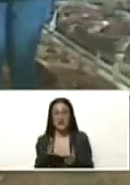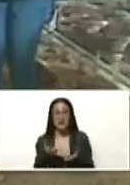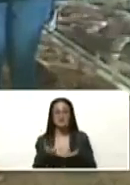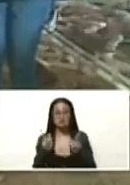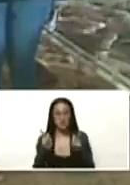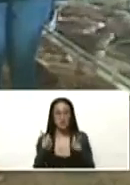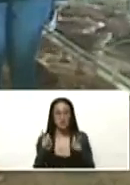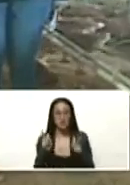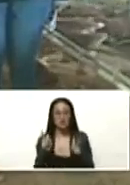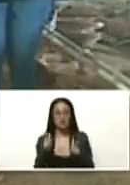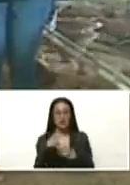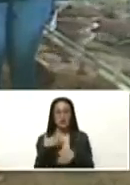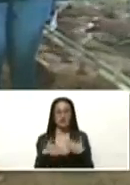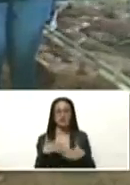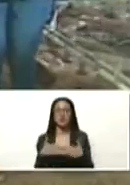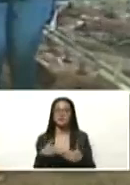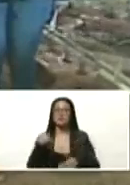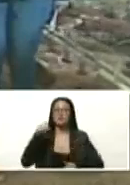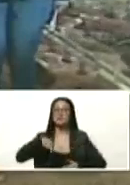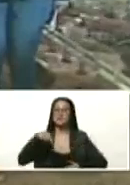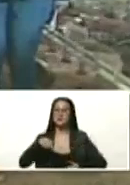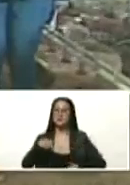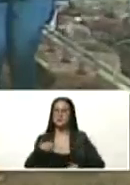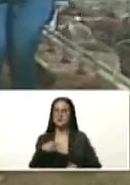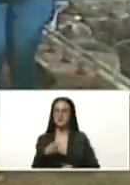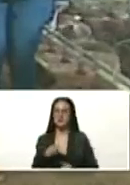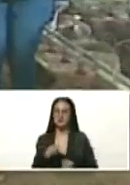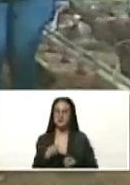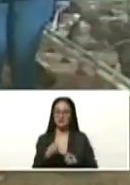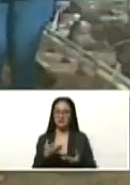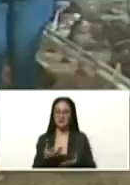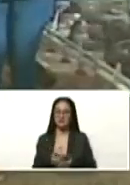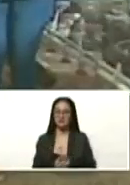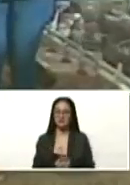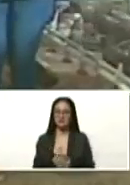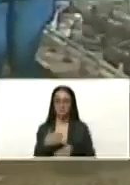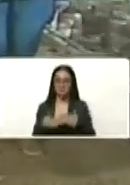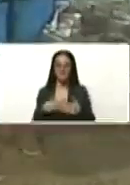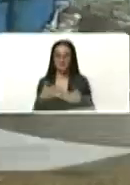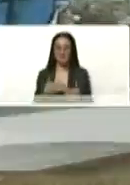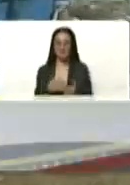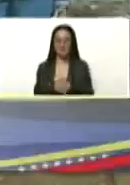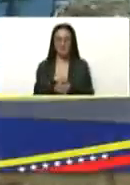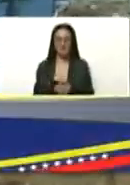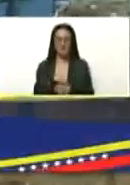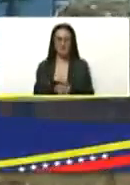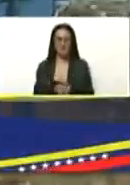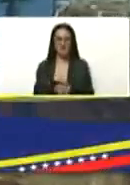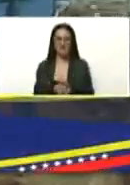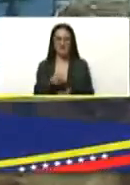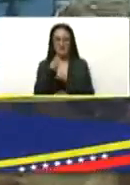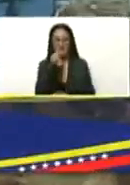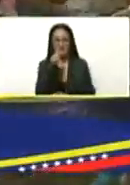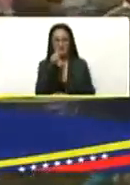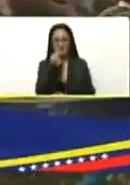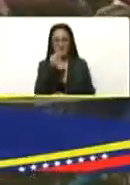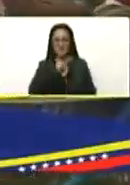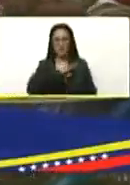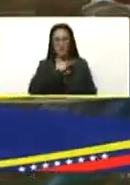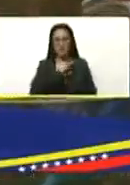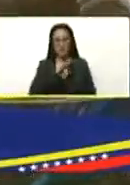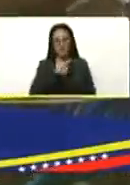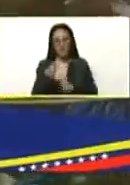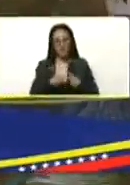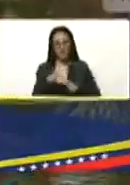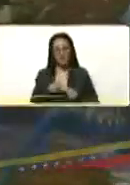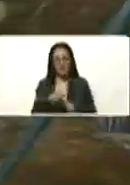y yo creo que hoy más que nunca tenemos que hacer énfasis en la producción agrícola, producir nuestros alimentos propios, producir